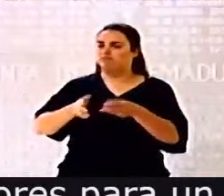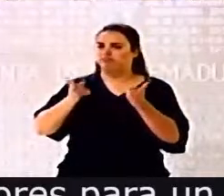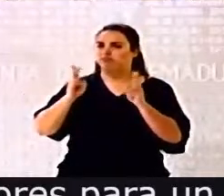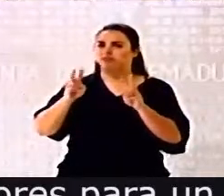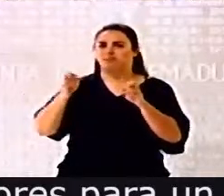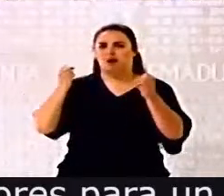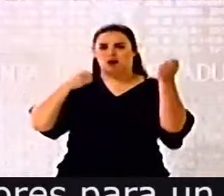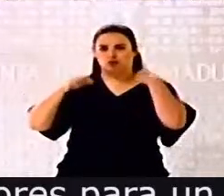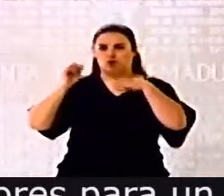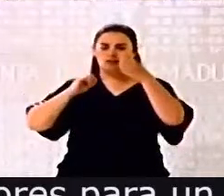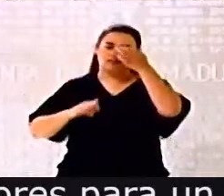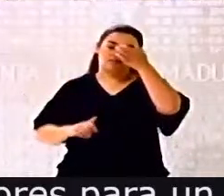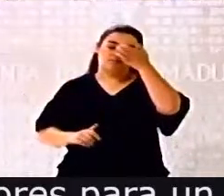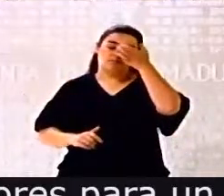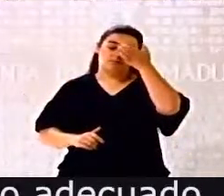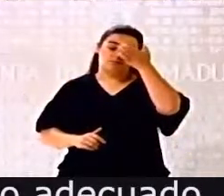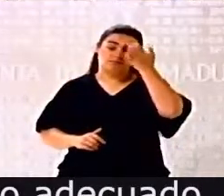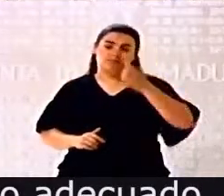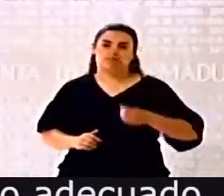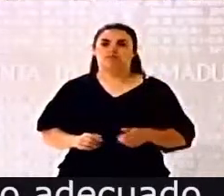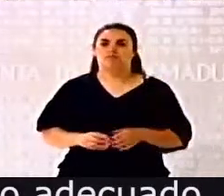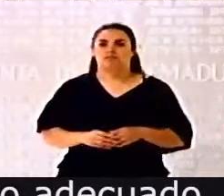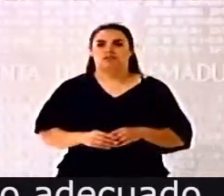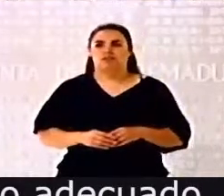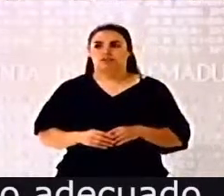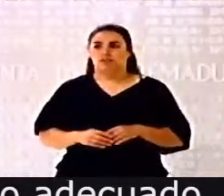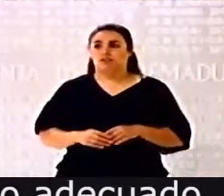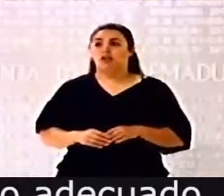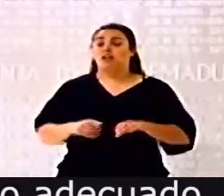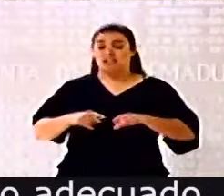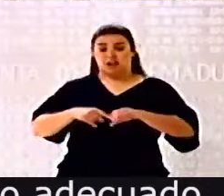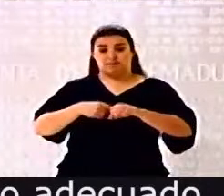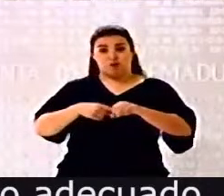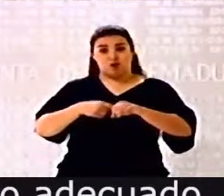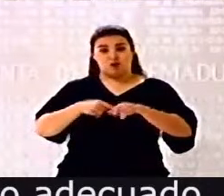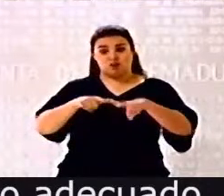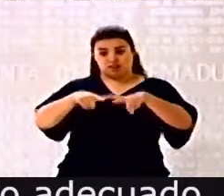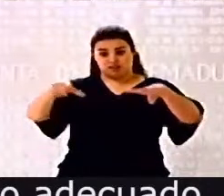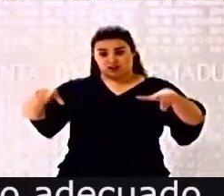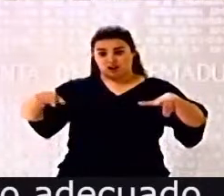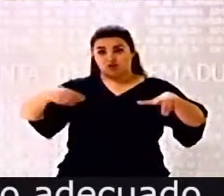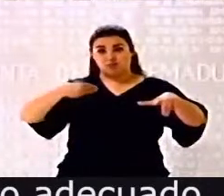los actores. Y el aforo en ese escenario